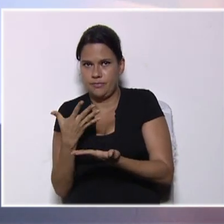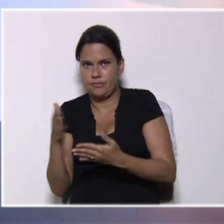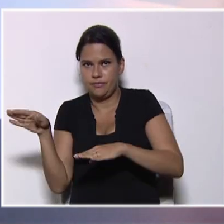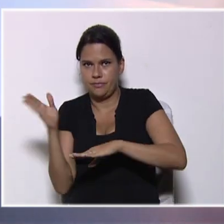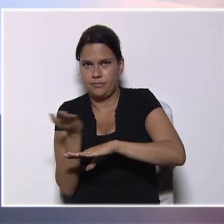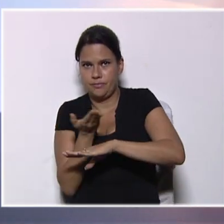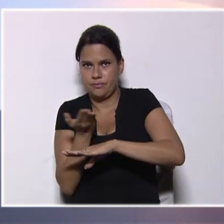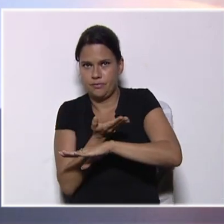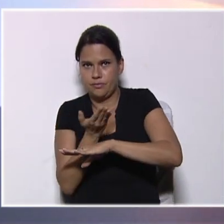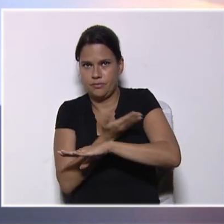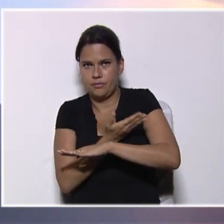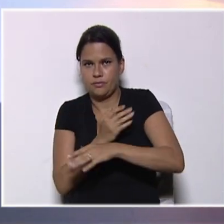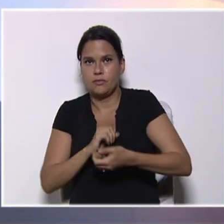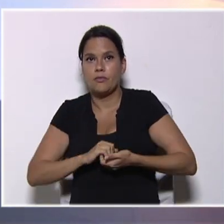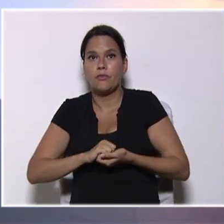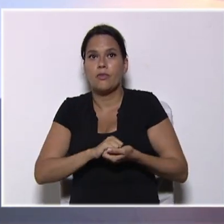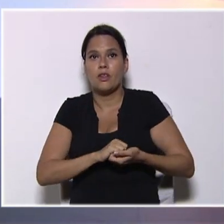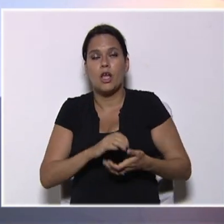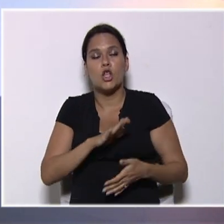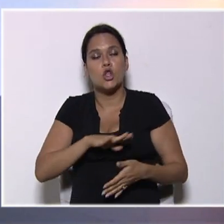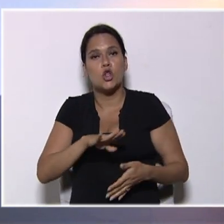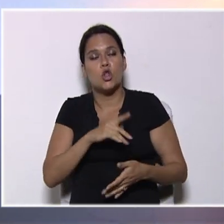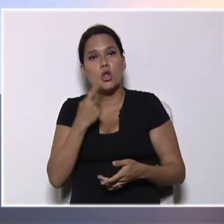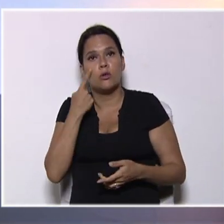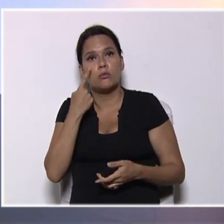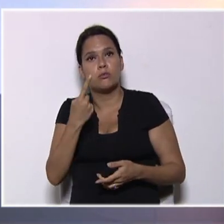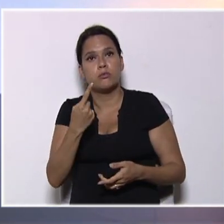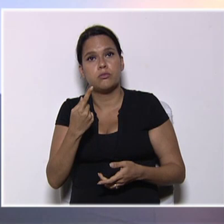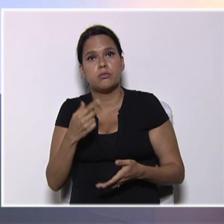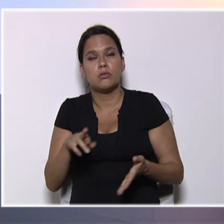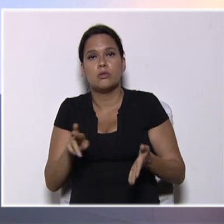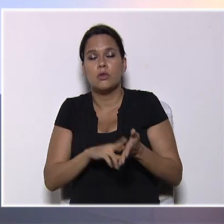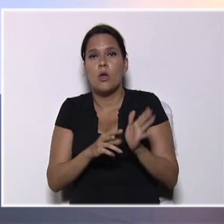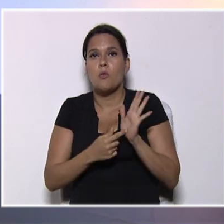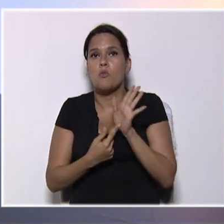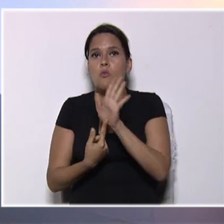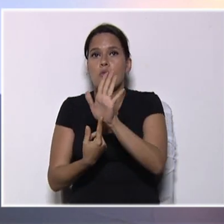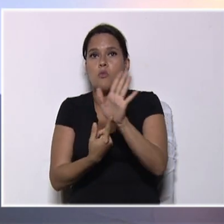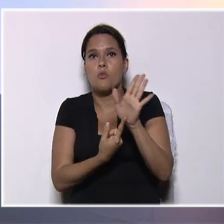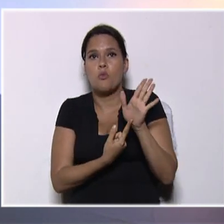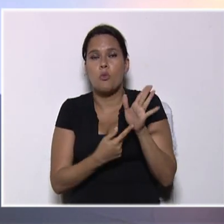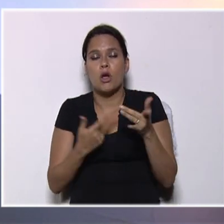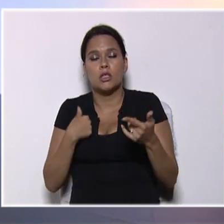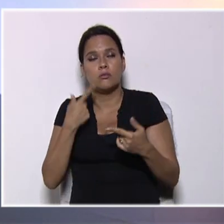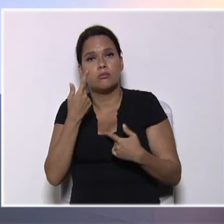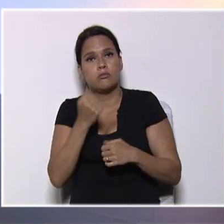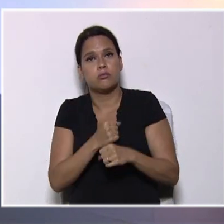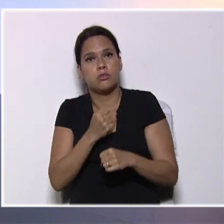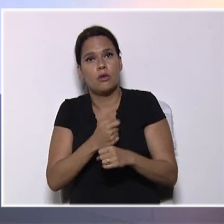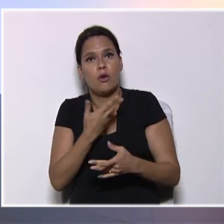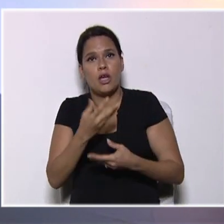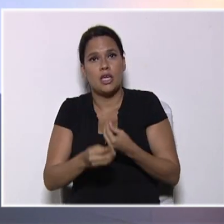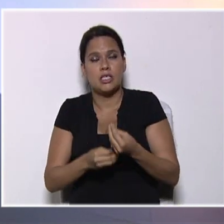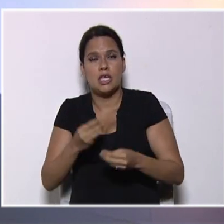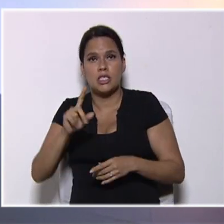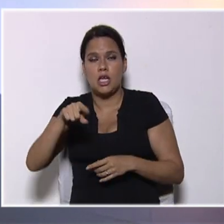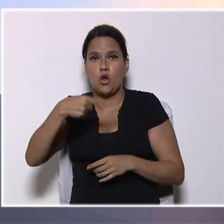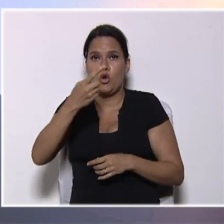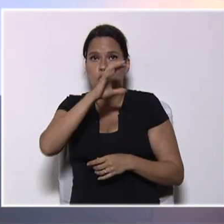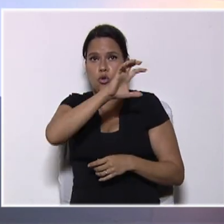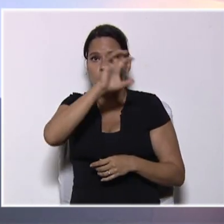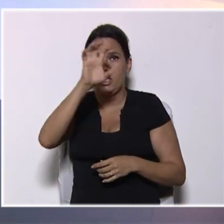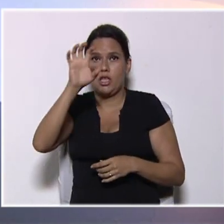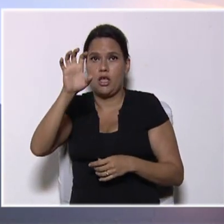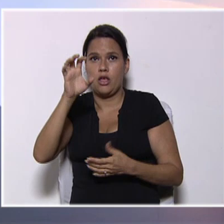del Estado Táchira, donde, por supuesto, replican y muestran parte de los trabajos que se realizan en otros estados desde